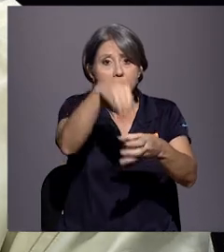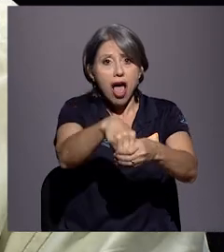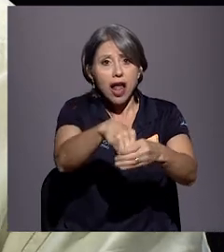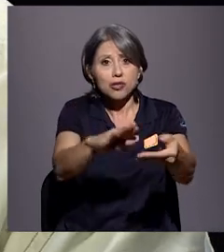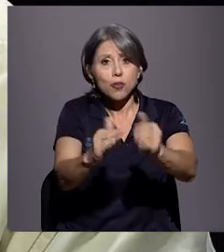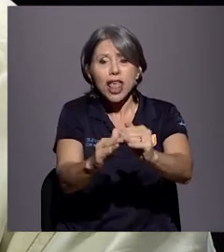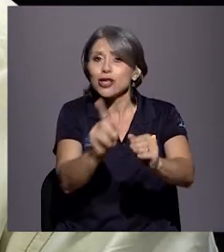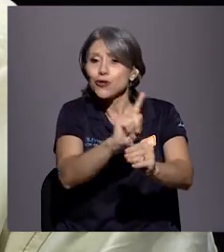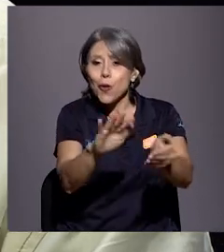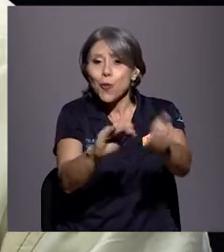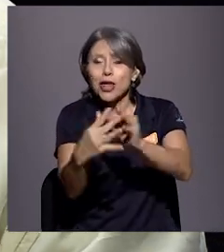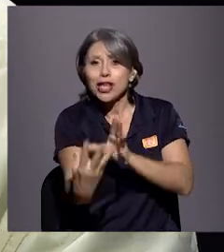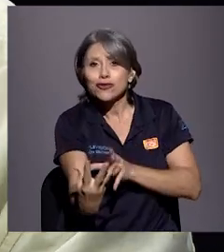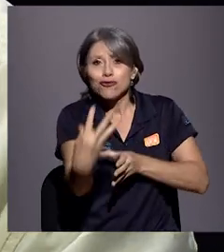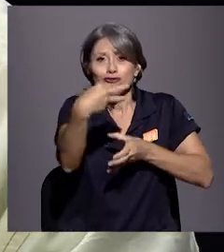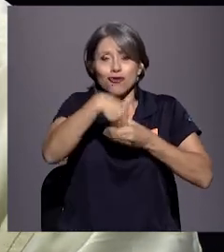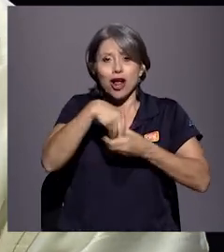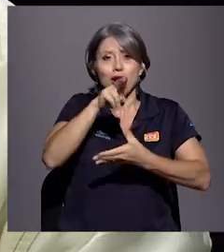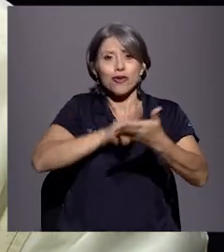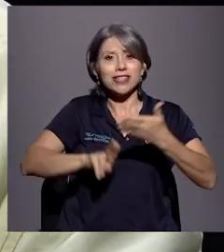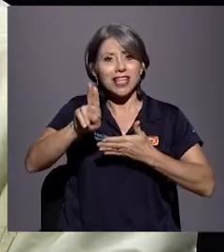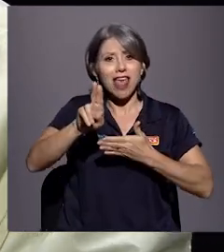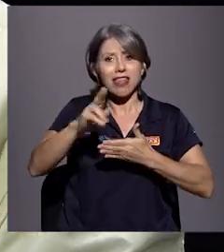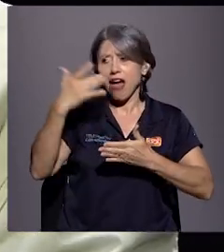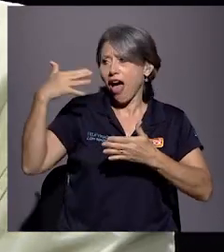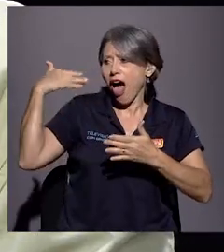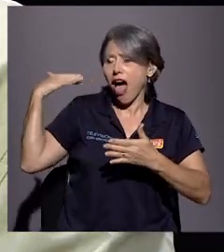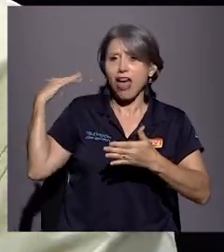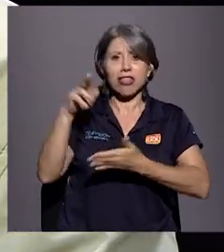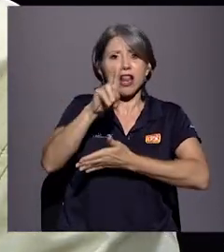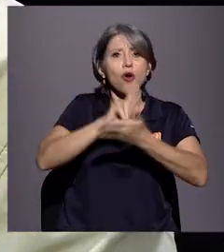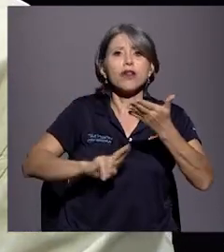La universidad ha despreciado,